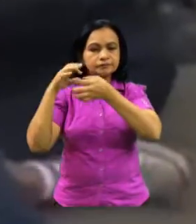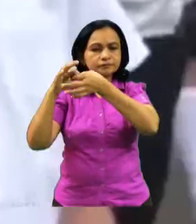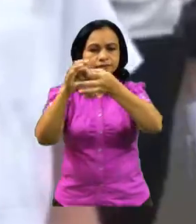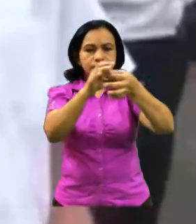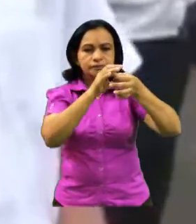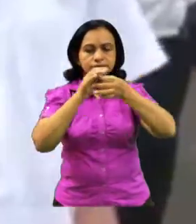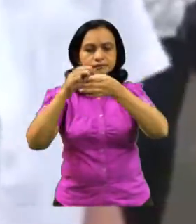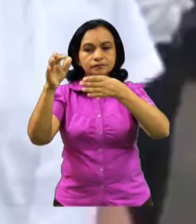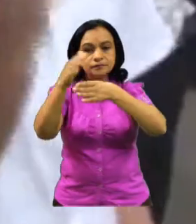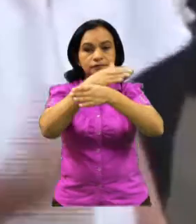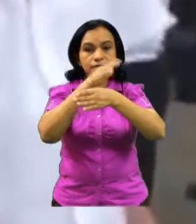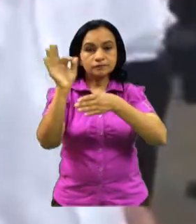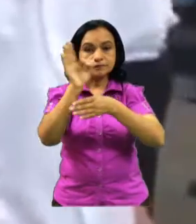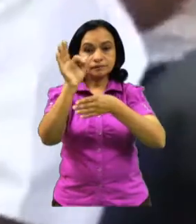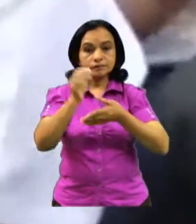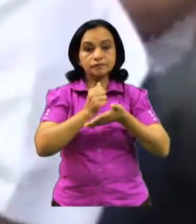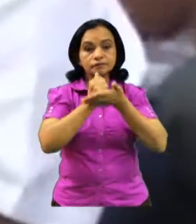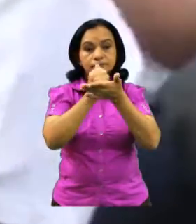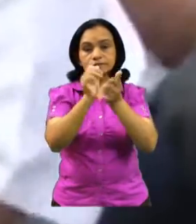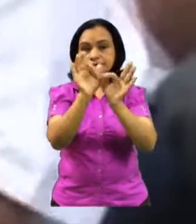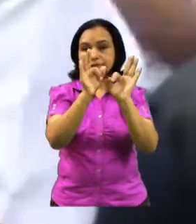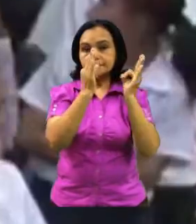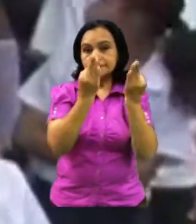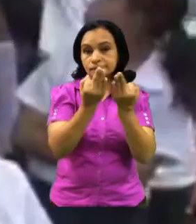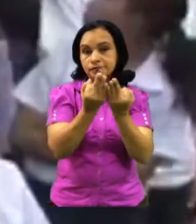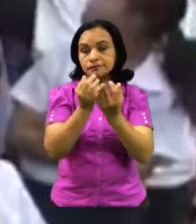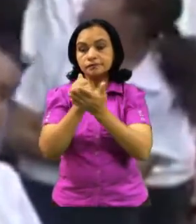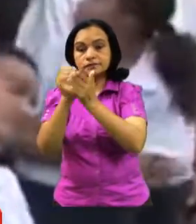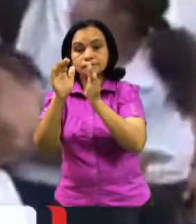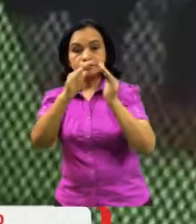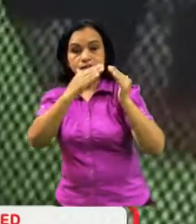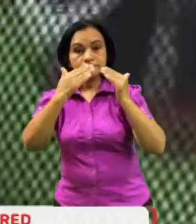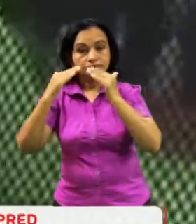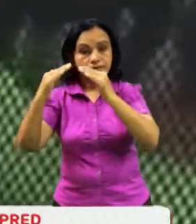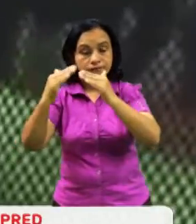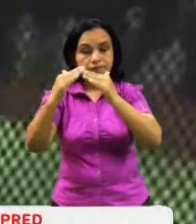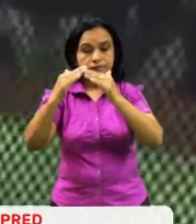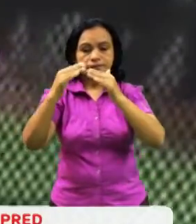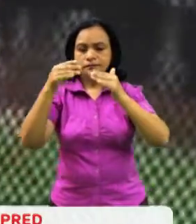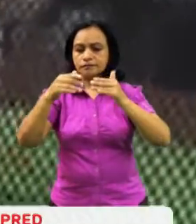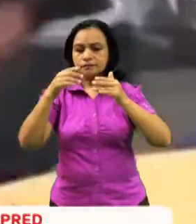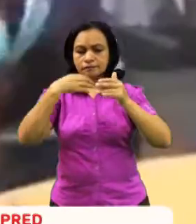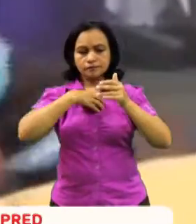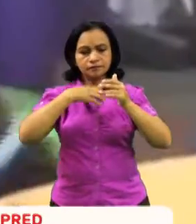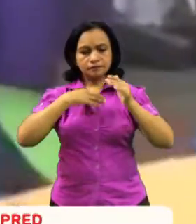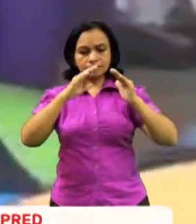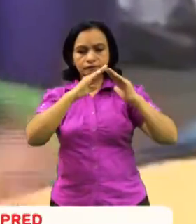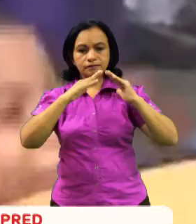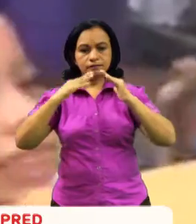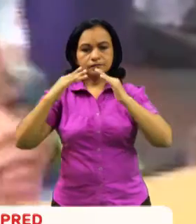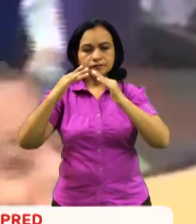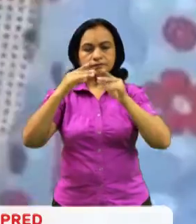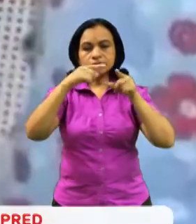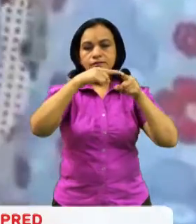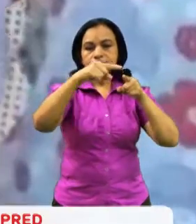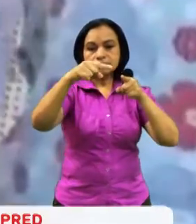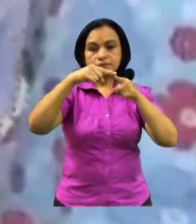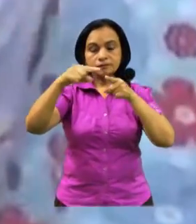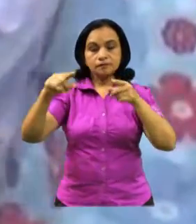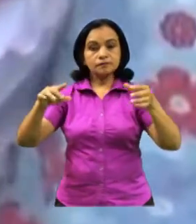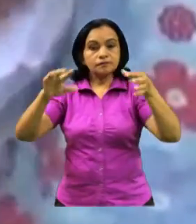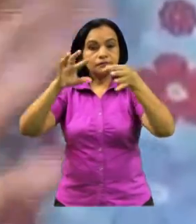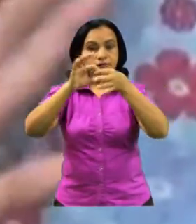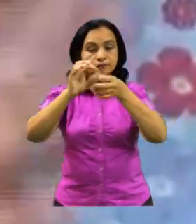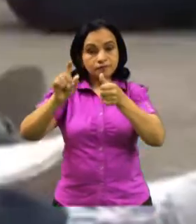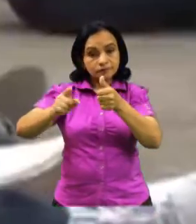diferentes herramientas que le sirven a la familia, que le sirven a la comunidad, desde el nivel local hasta el nivel municipal.